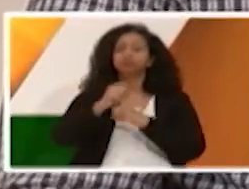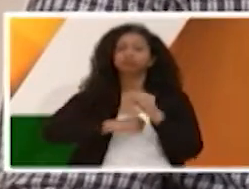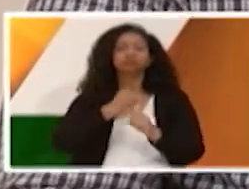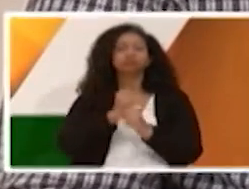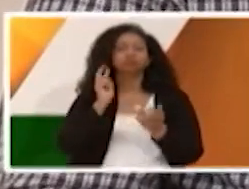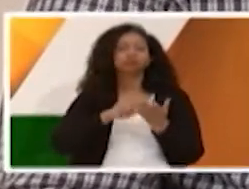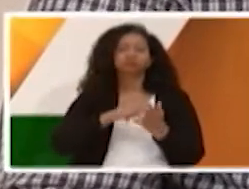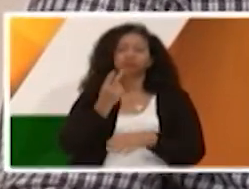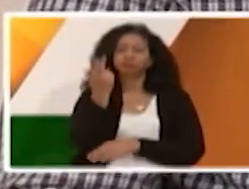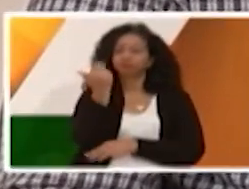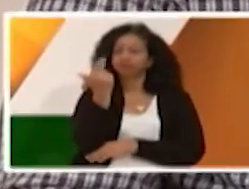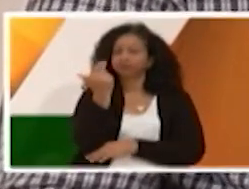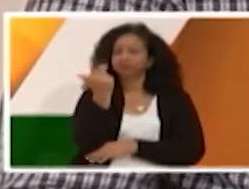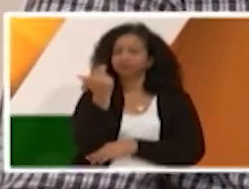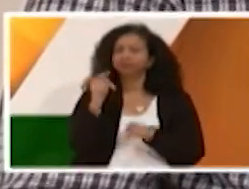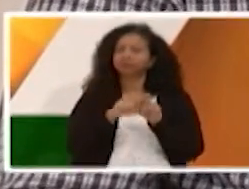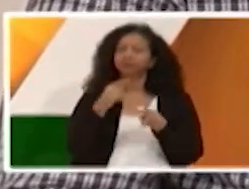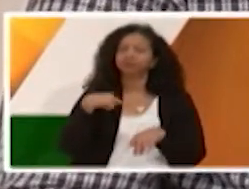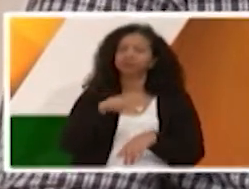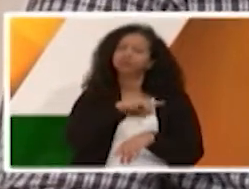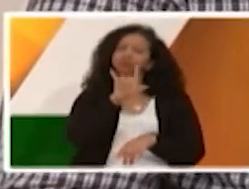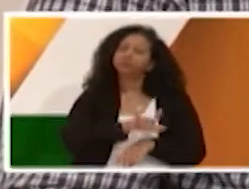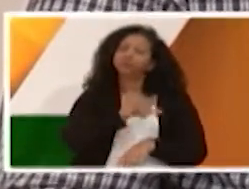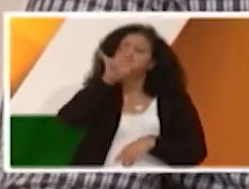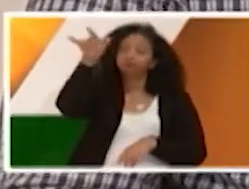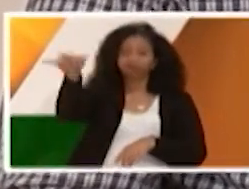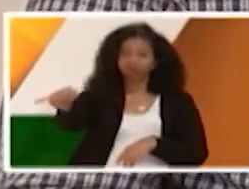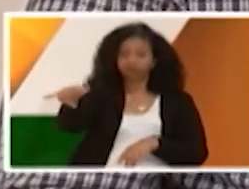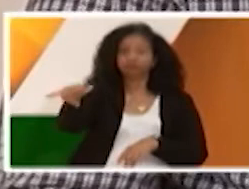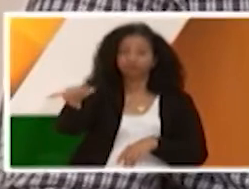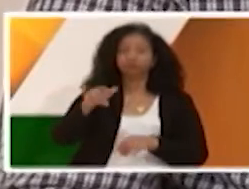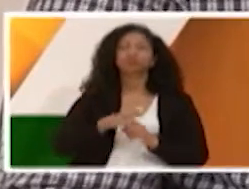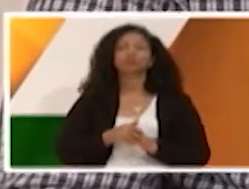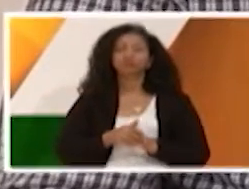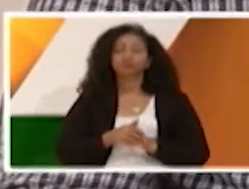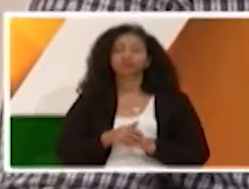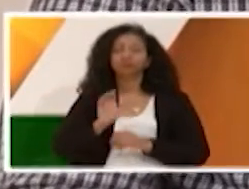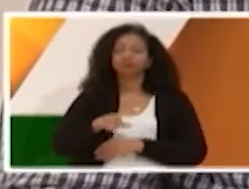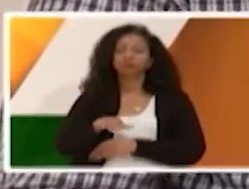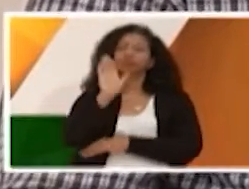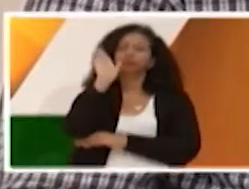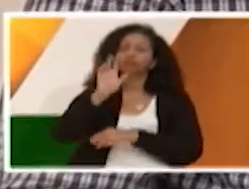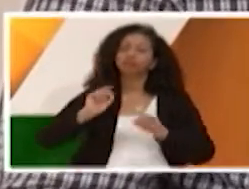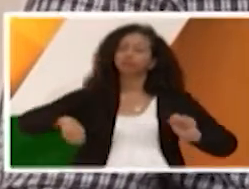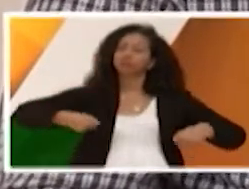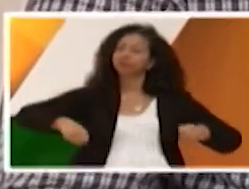estuvimos participando en unos centroamericanos donde República Dominicana quedó en tercer lugar en lo que es el baloncesto sobre silla de